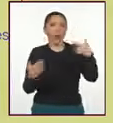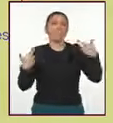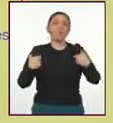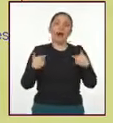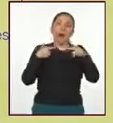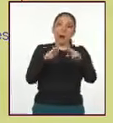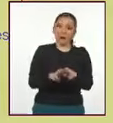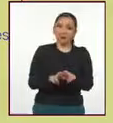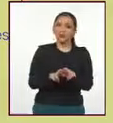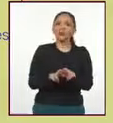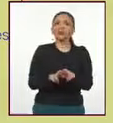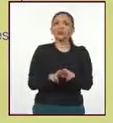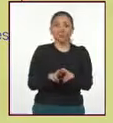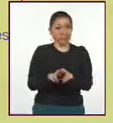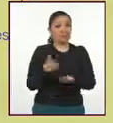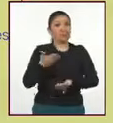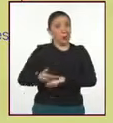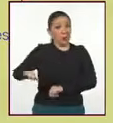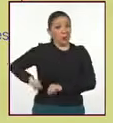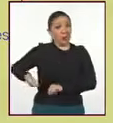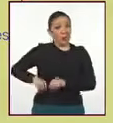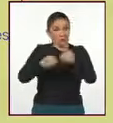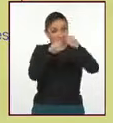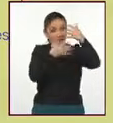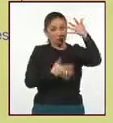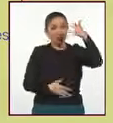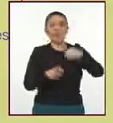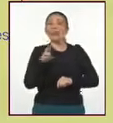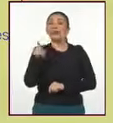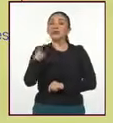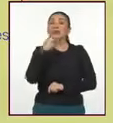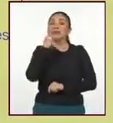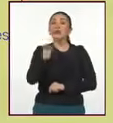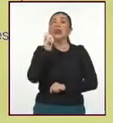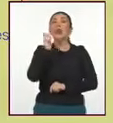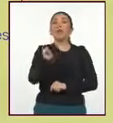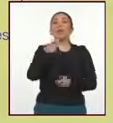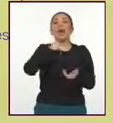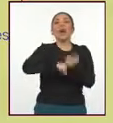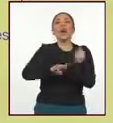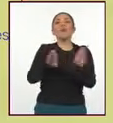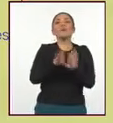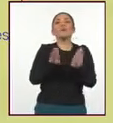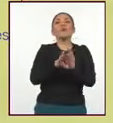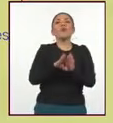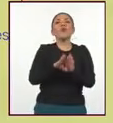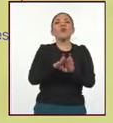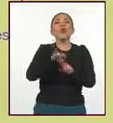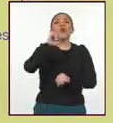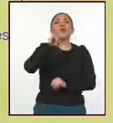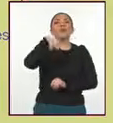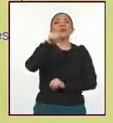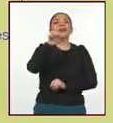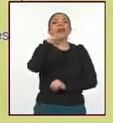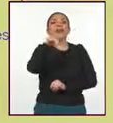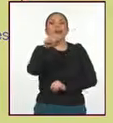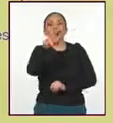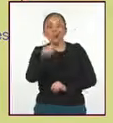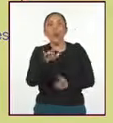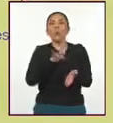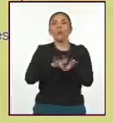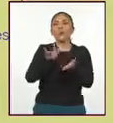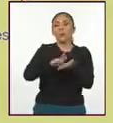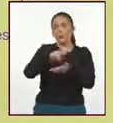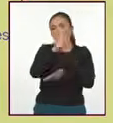docentes. Mire qué interesante, tenemos acá una respuesta que dice es un internado, de nuevo programas de apoyo, educación